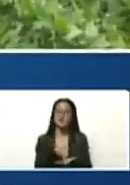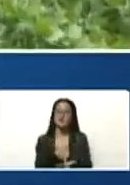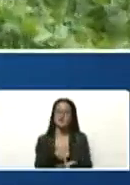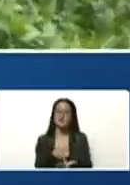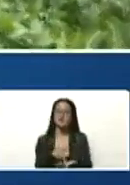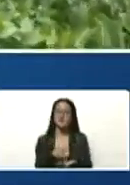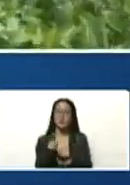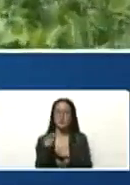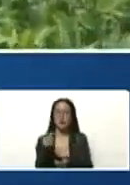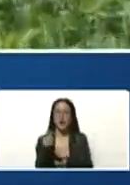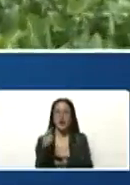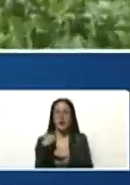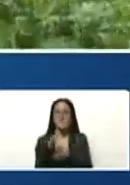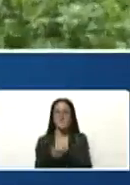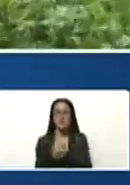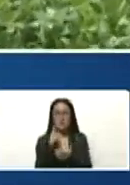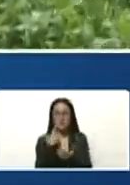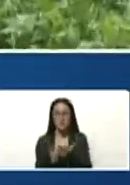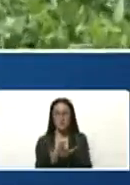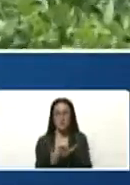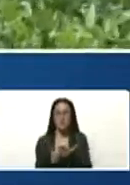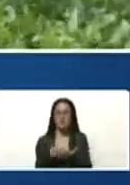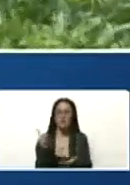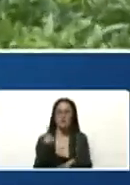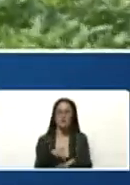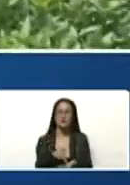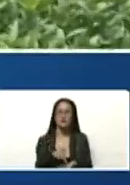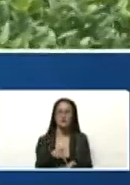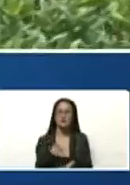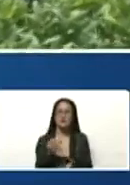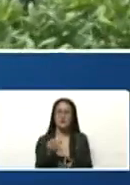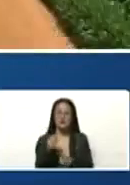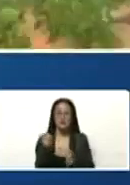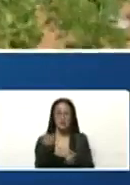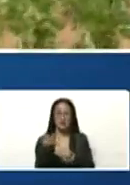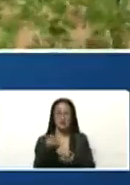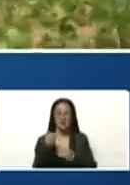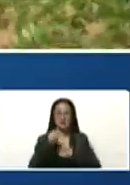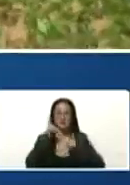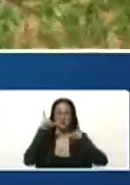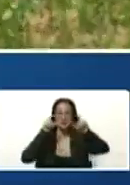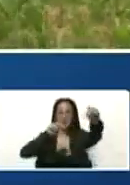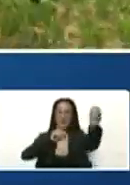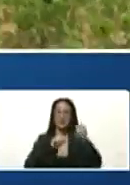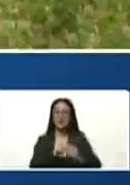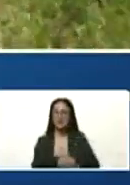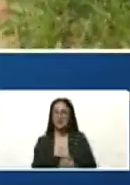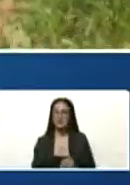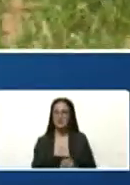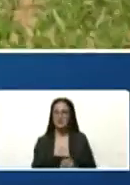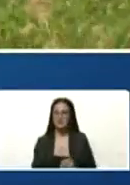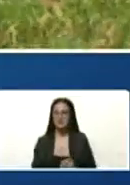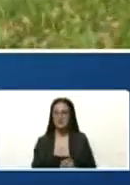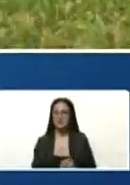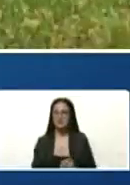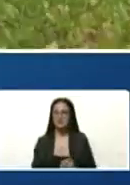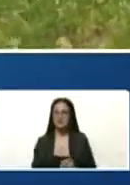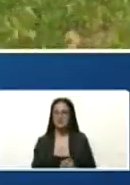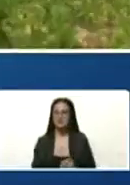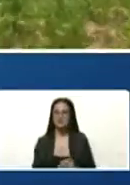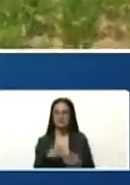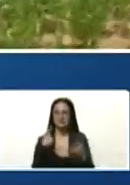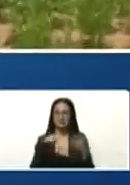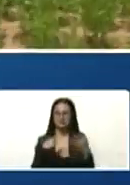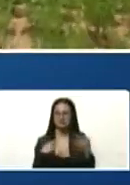un amigo que me propuso venir, porque hoy es otra cosa, y realmente quedé sorprendido. Sorprendido por un montón de